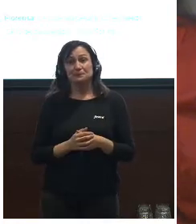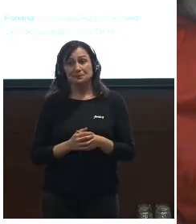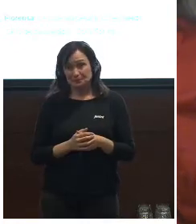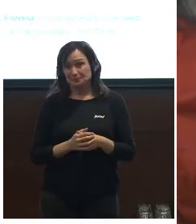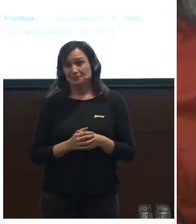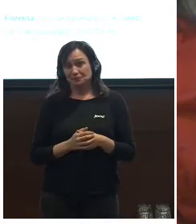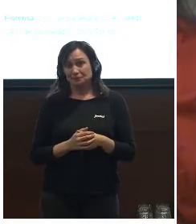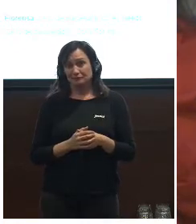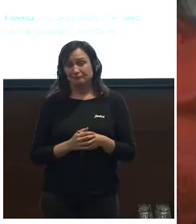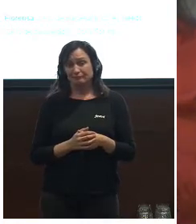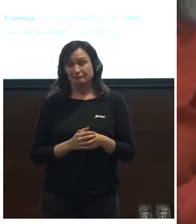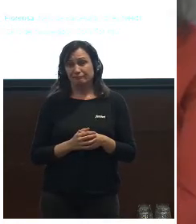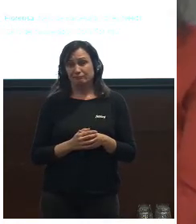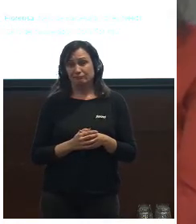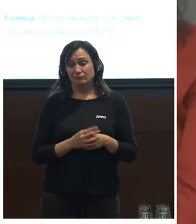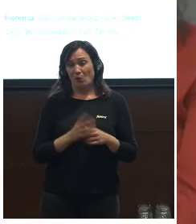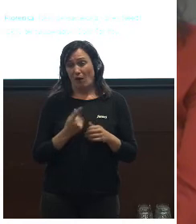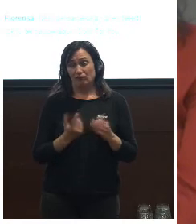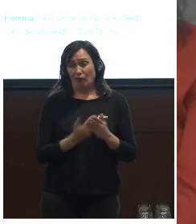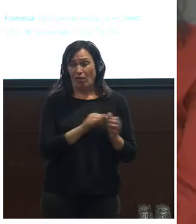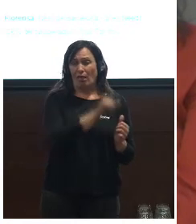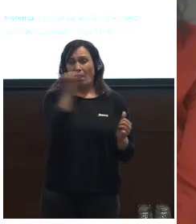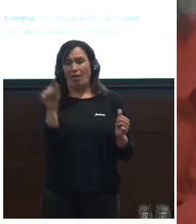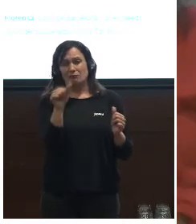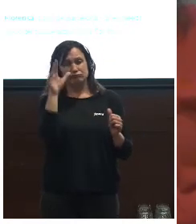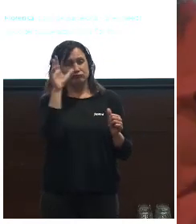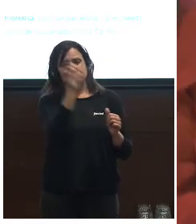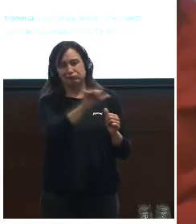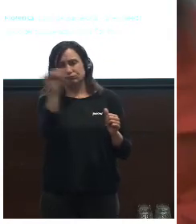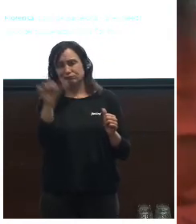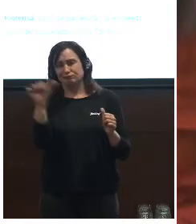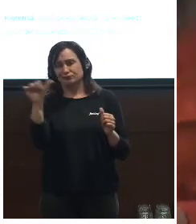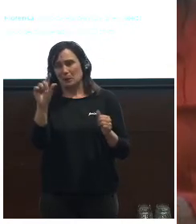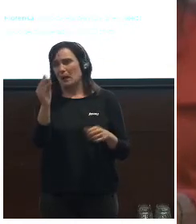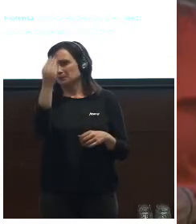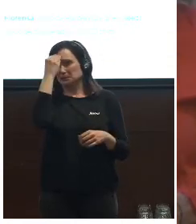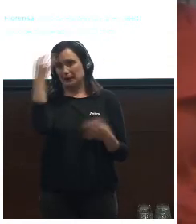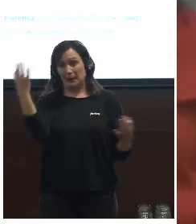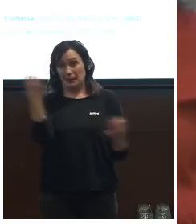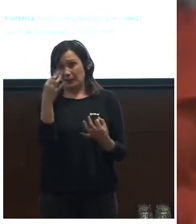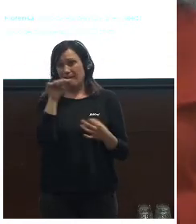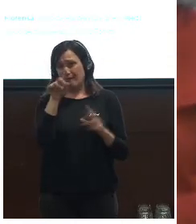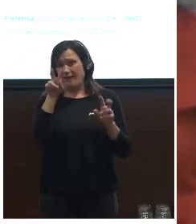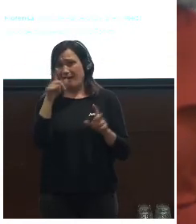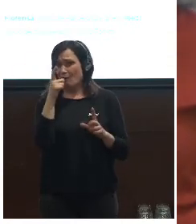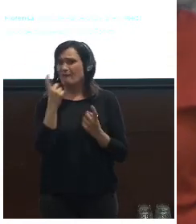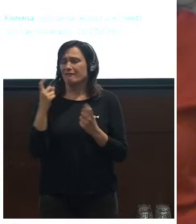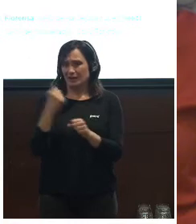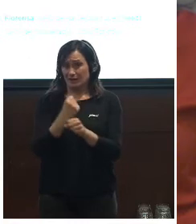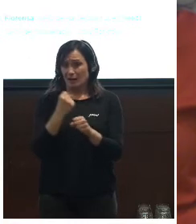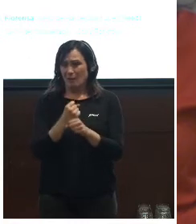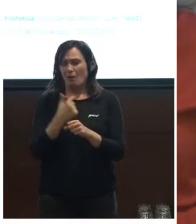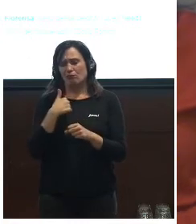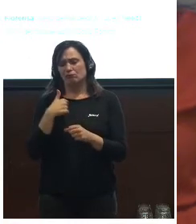a esta altura del día. Y cuando nos vayamos al hotel y nos miremos al espejo cada uno y decimos, oye, pues he tenido una